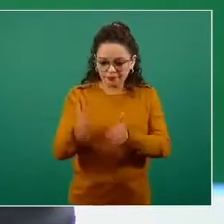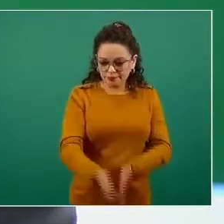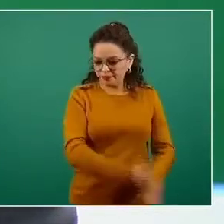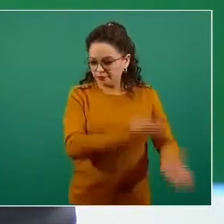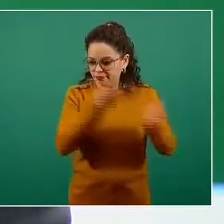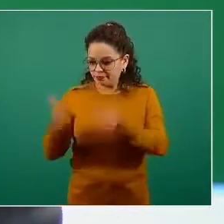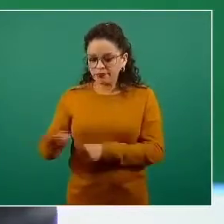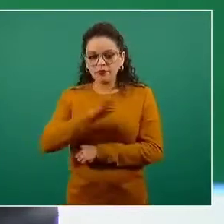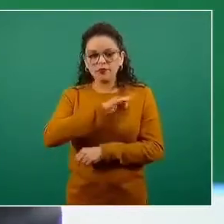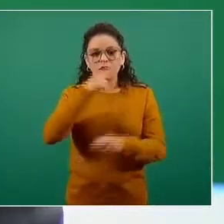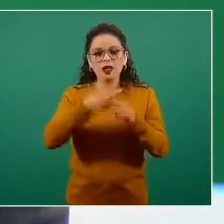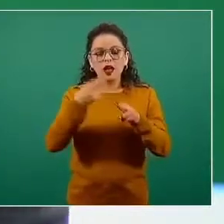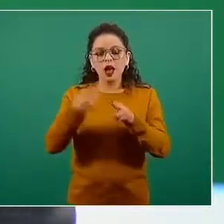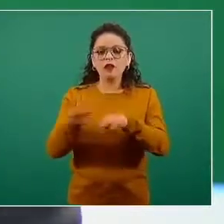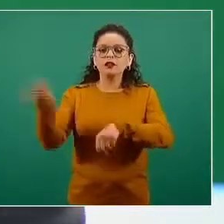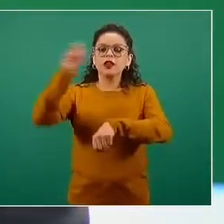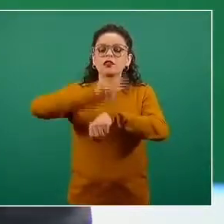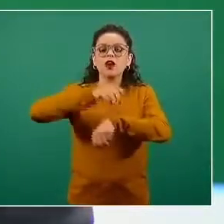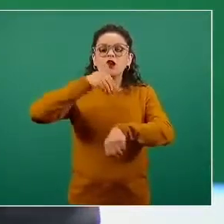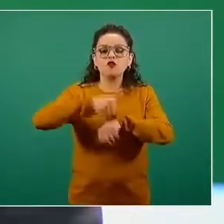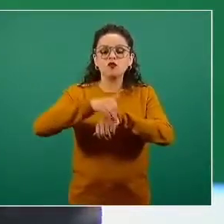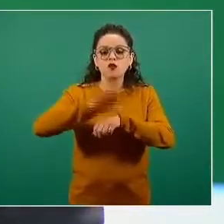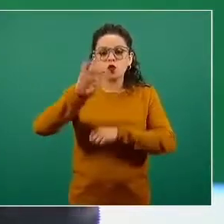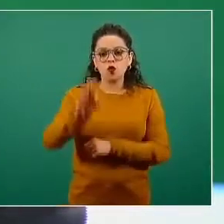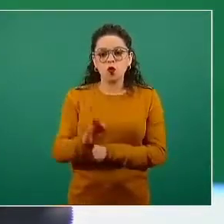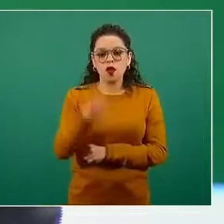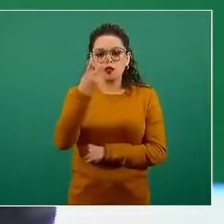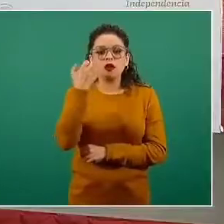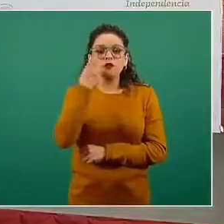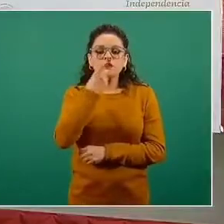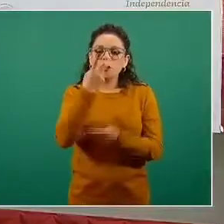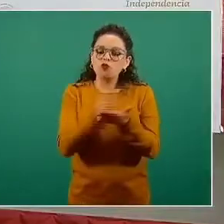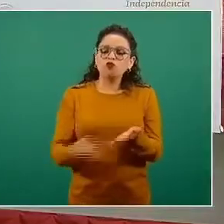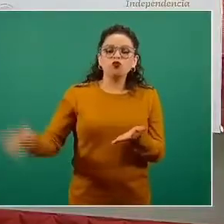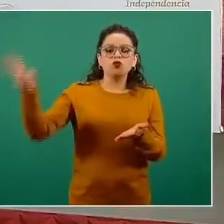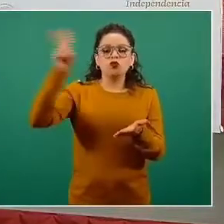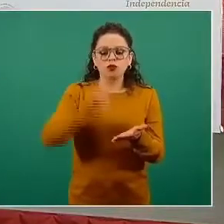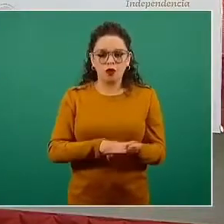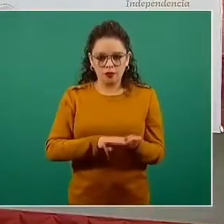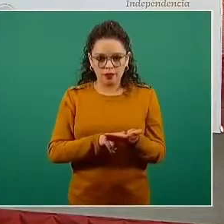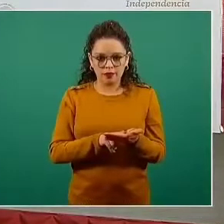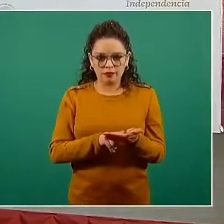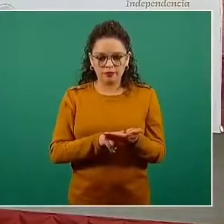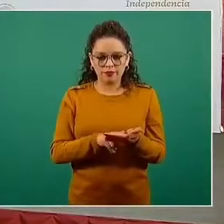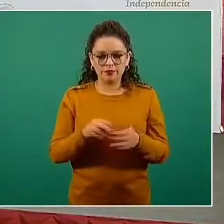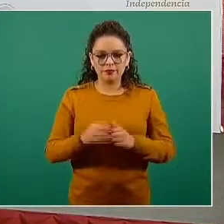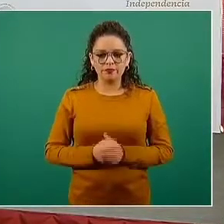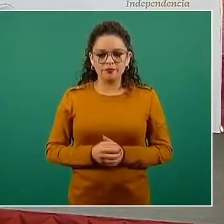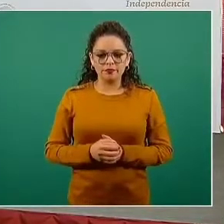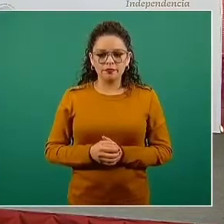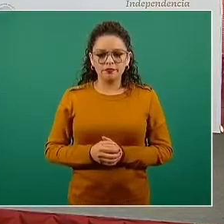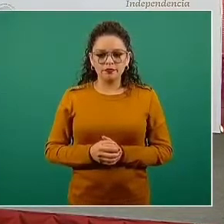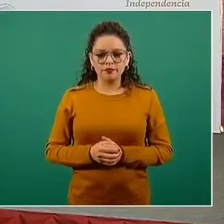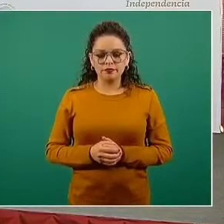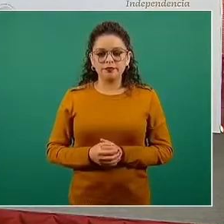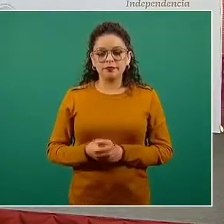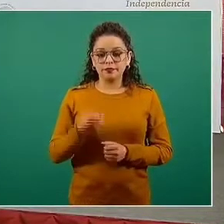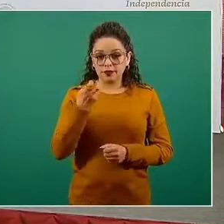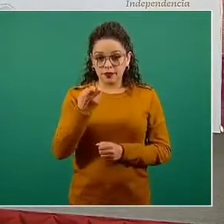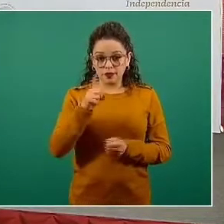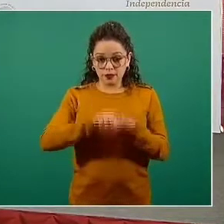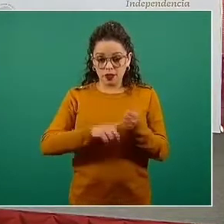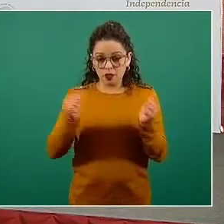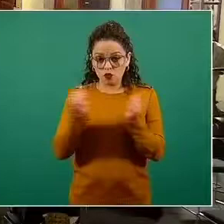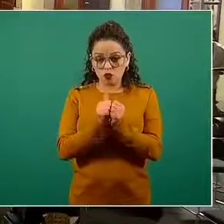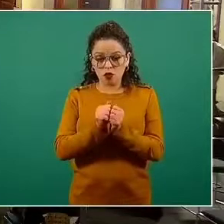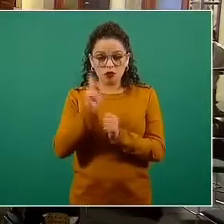el día 42, es decir, dos veces el intervalo típicamente recomendado. Esto al amparo de la evidencia científica que